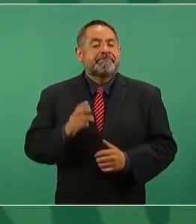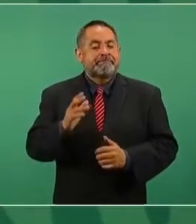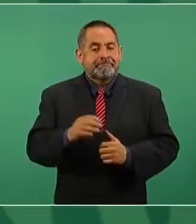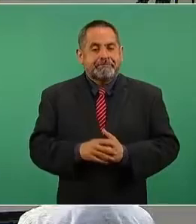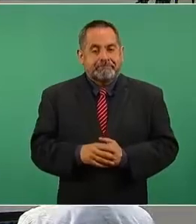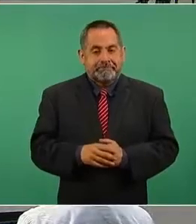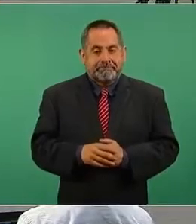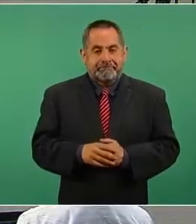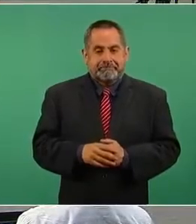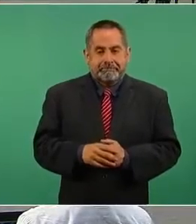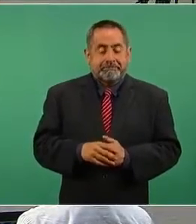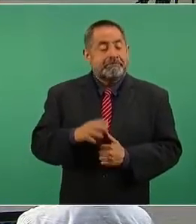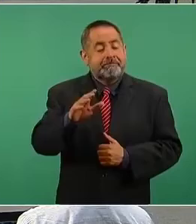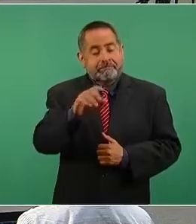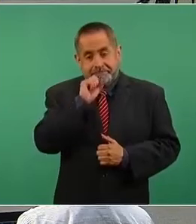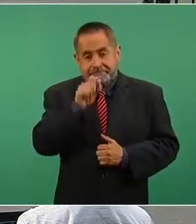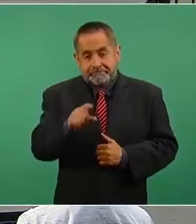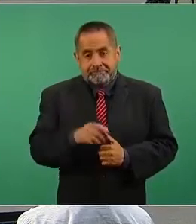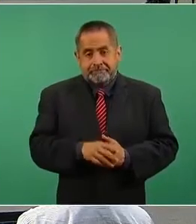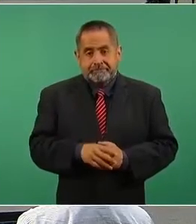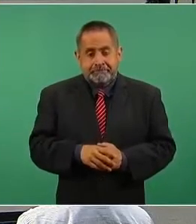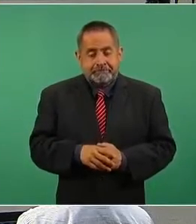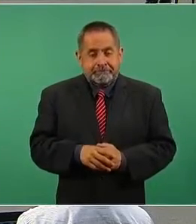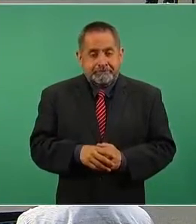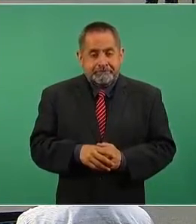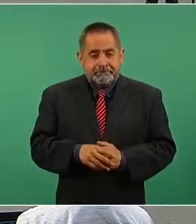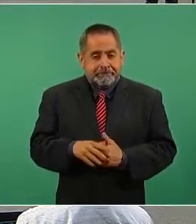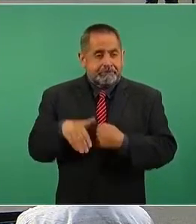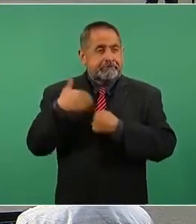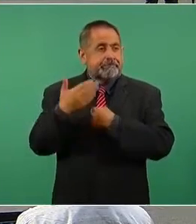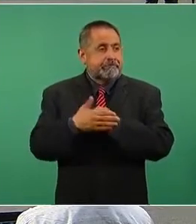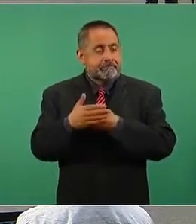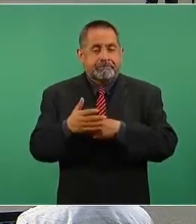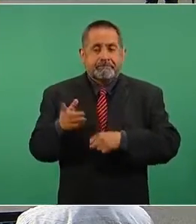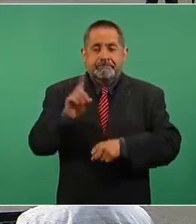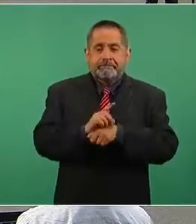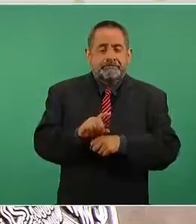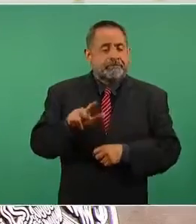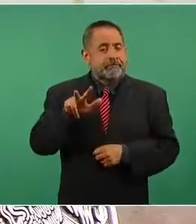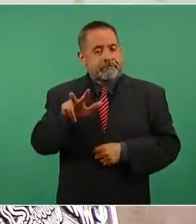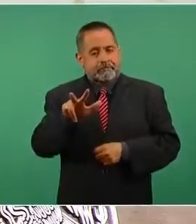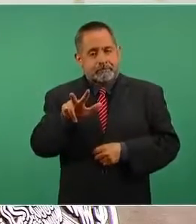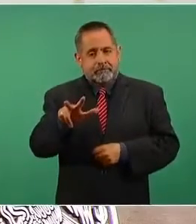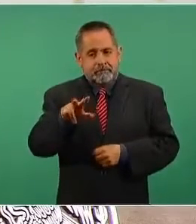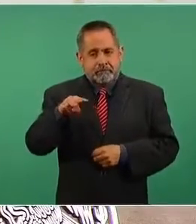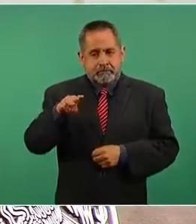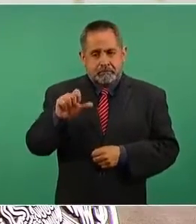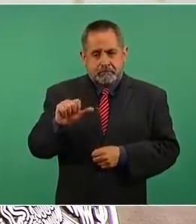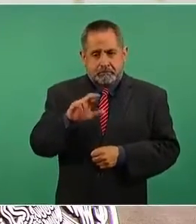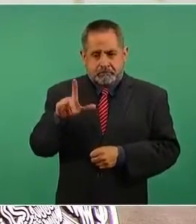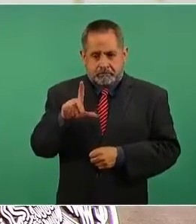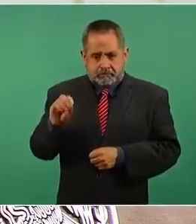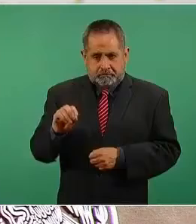Luego hablamos, además viene el 18 de marzo